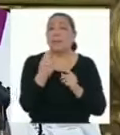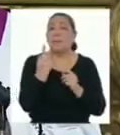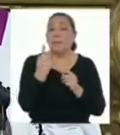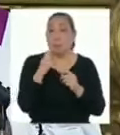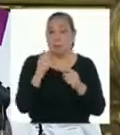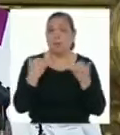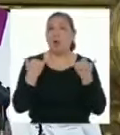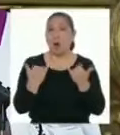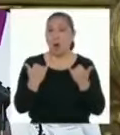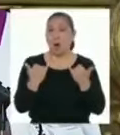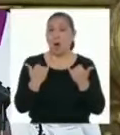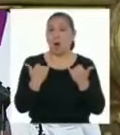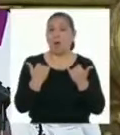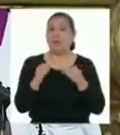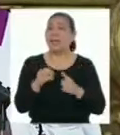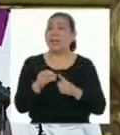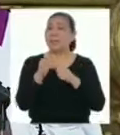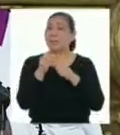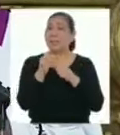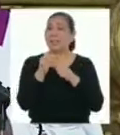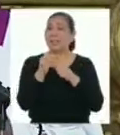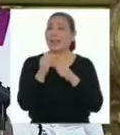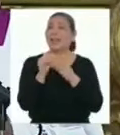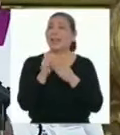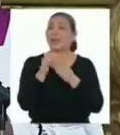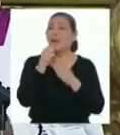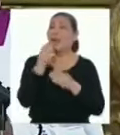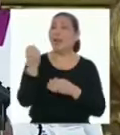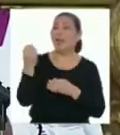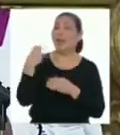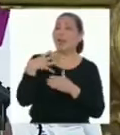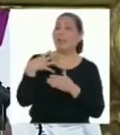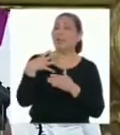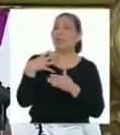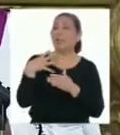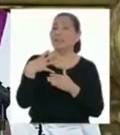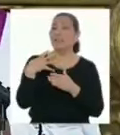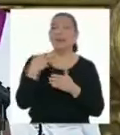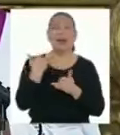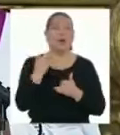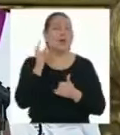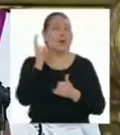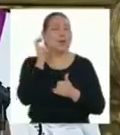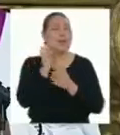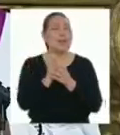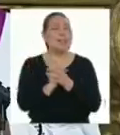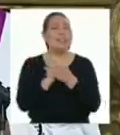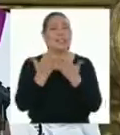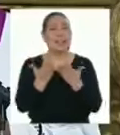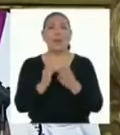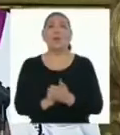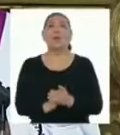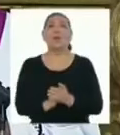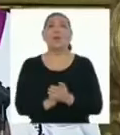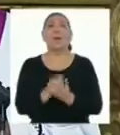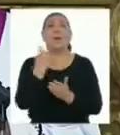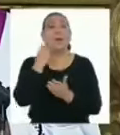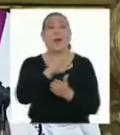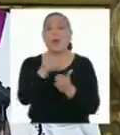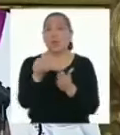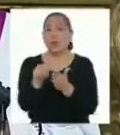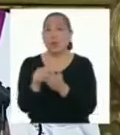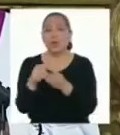Por eso ahora dedicamos especial atención a lo que nos dice y vamos a escuchar ahora el saludo que ha dado para